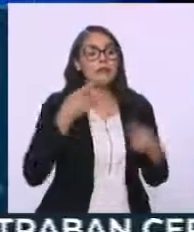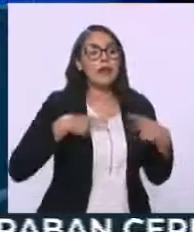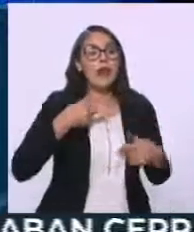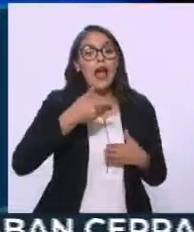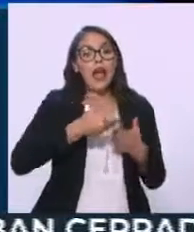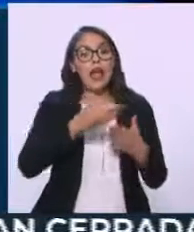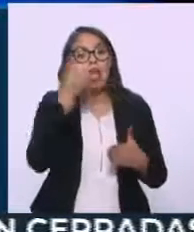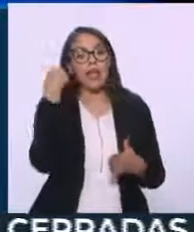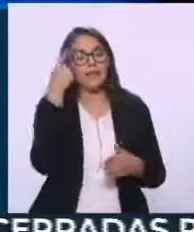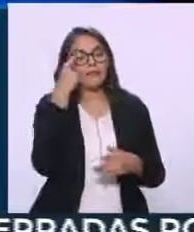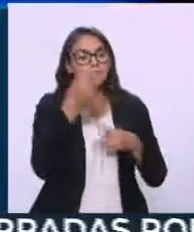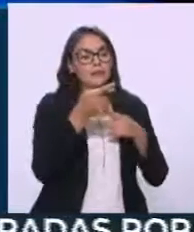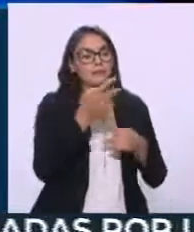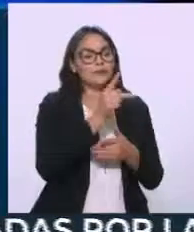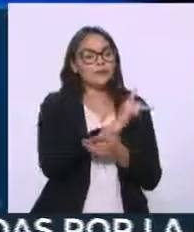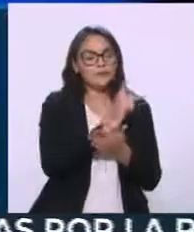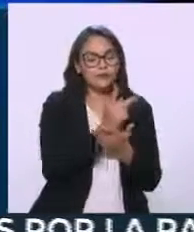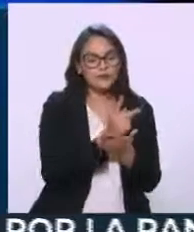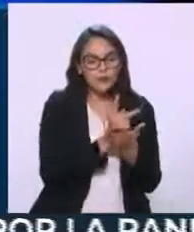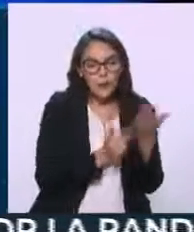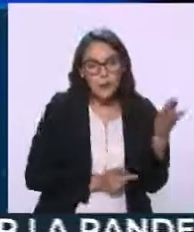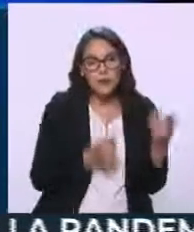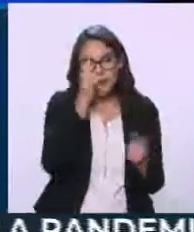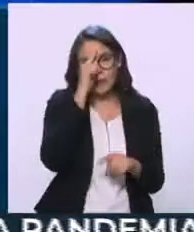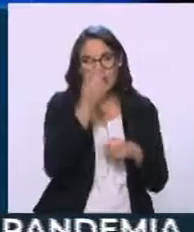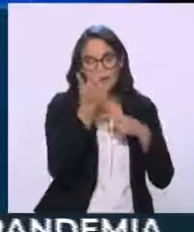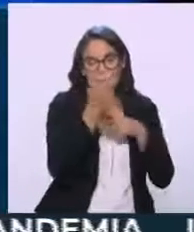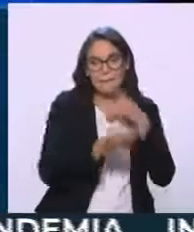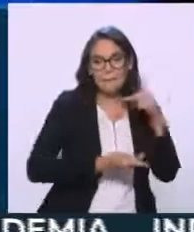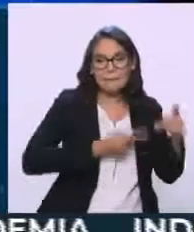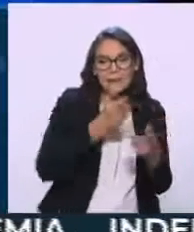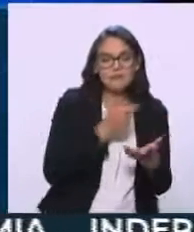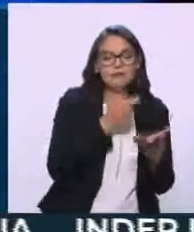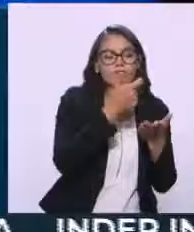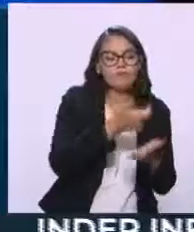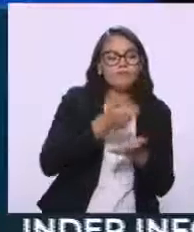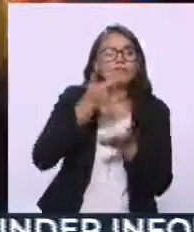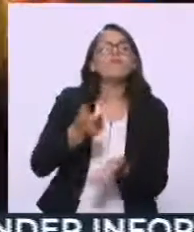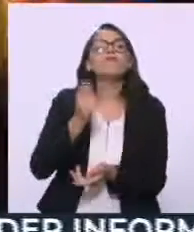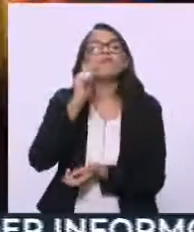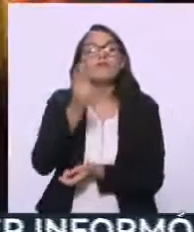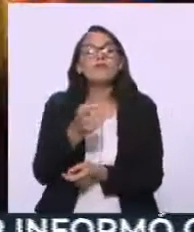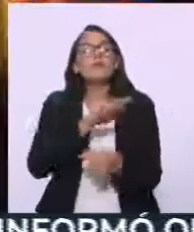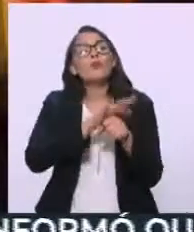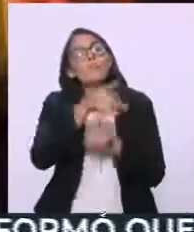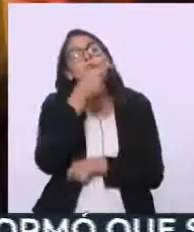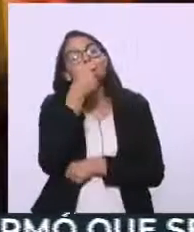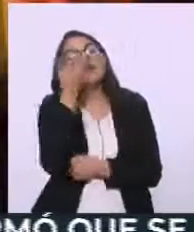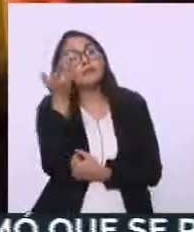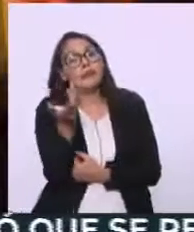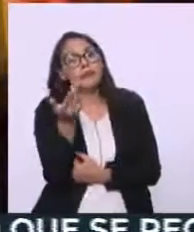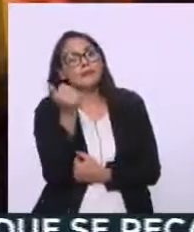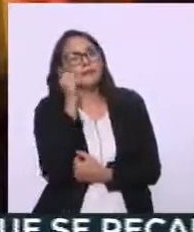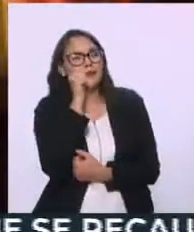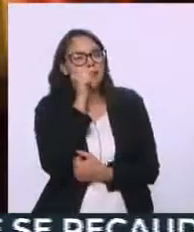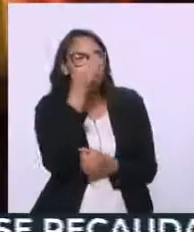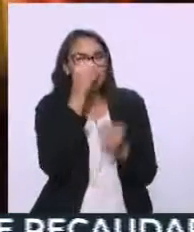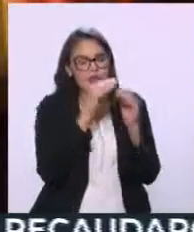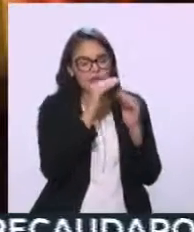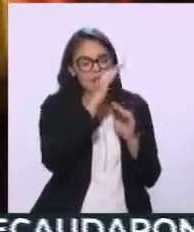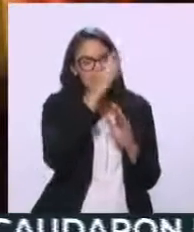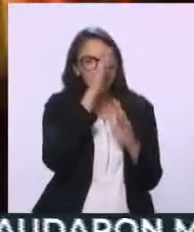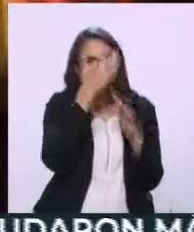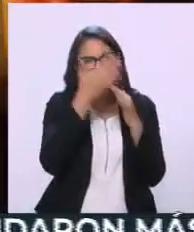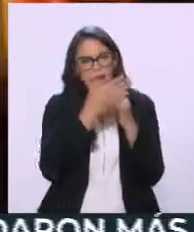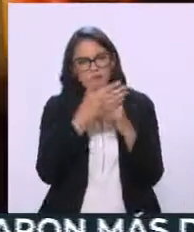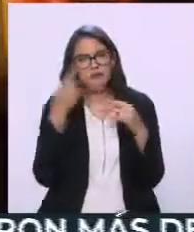preguntó qué sería lo que más las ayudaría, la mitad, un poquito más de la mitad,